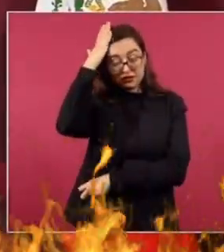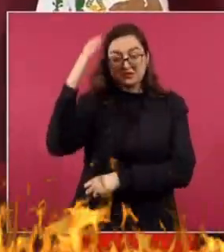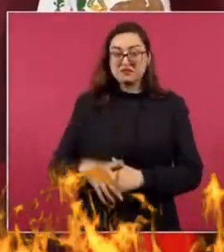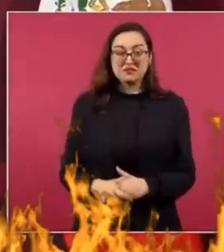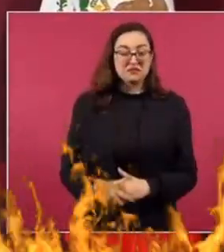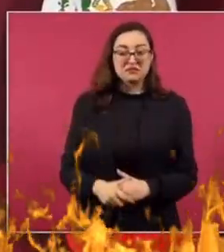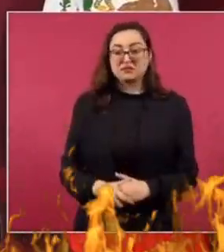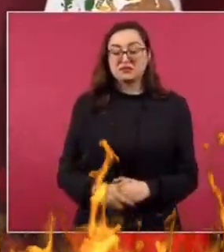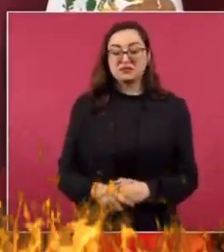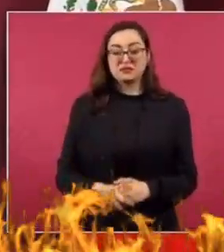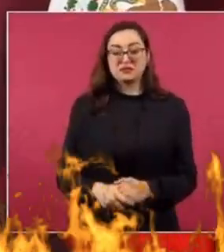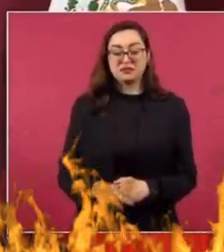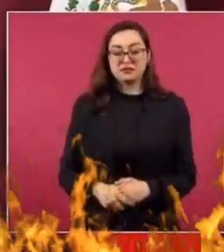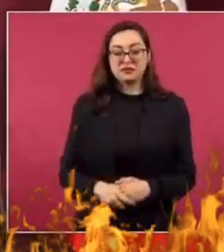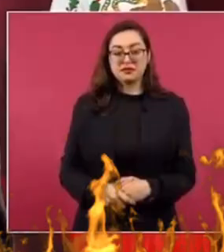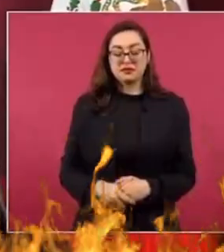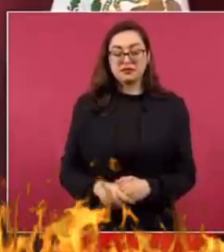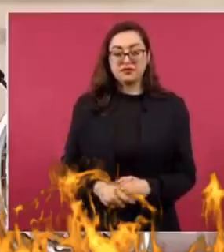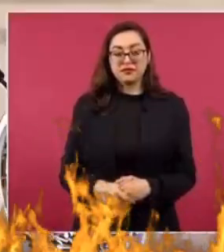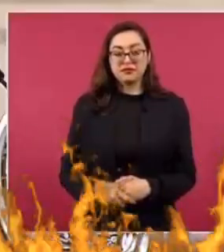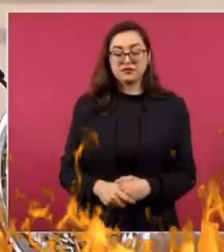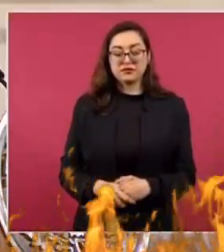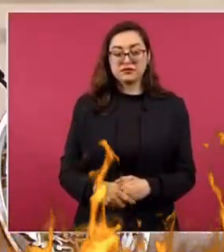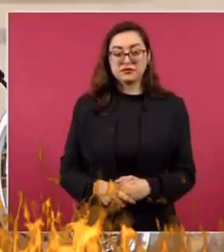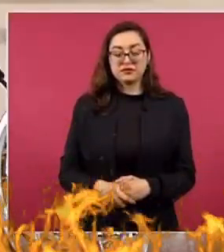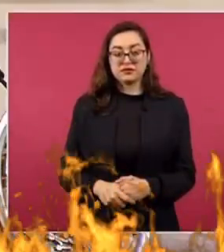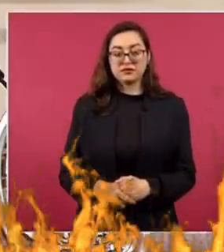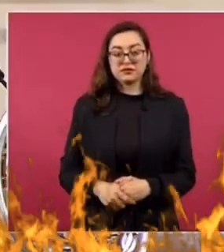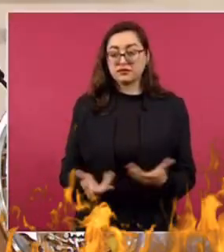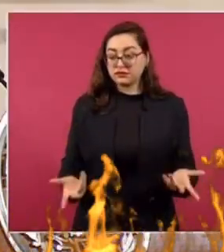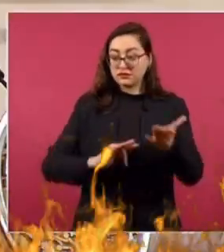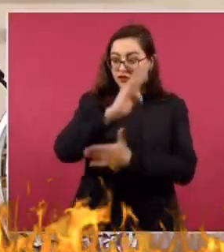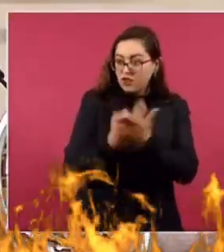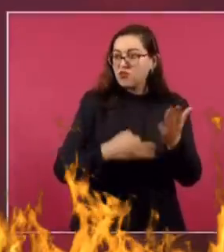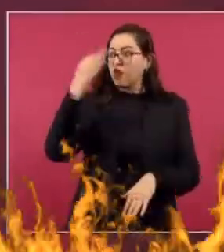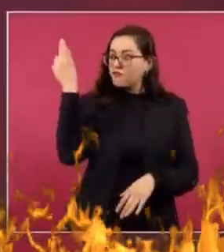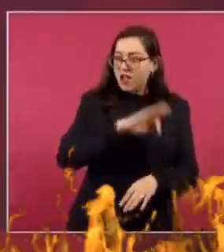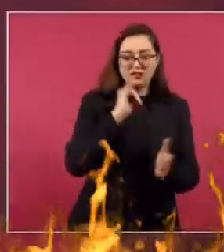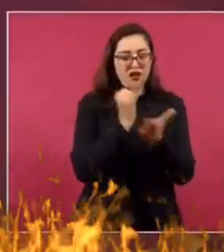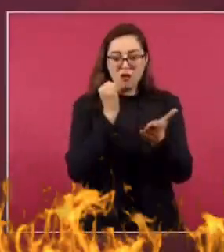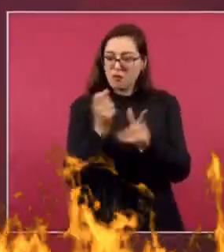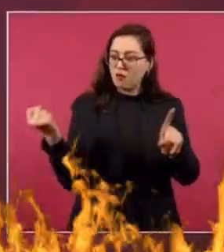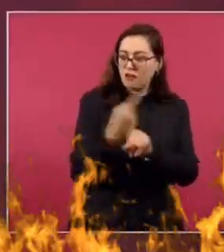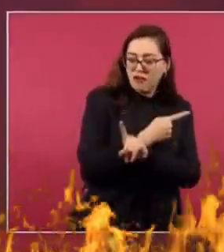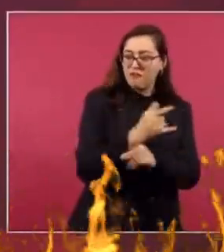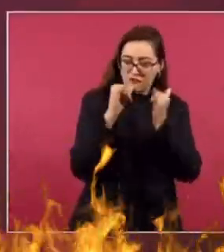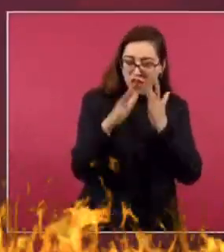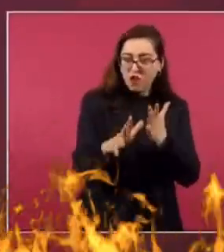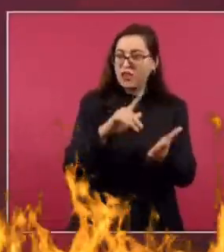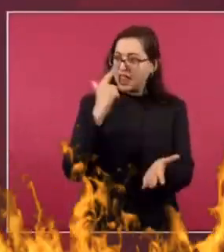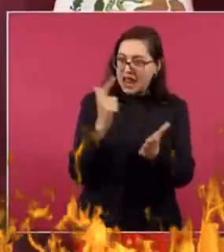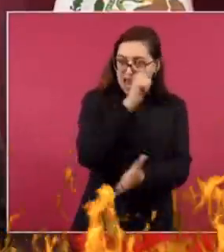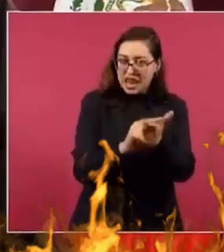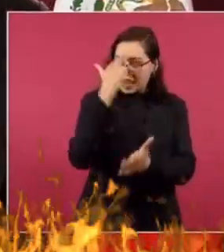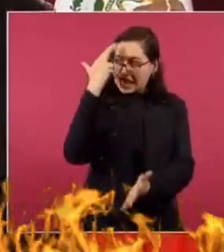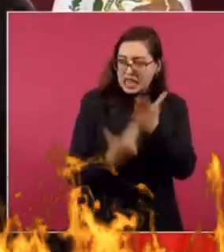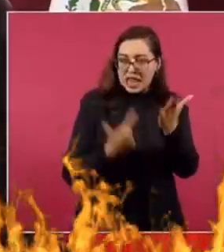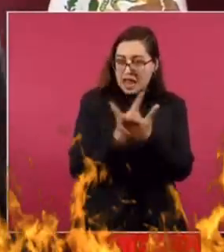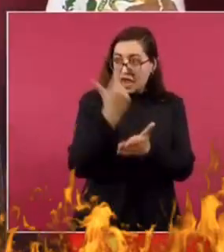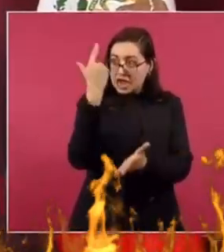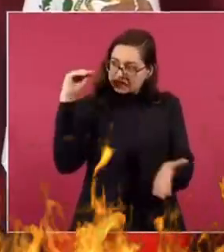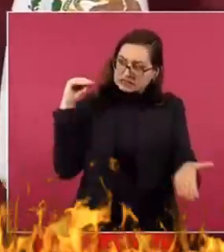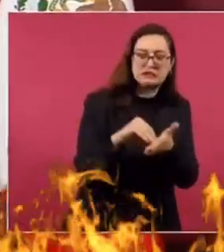regresaron, nos echaron para atrás el que la defraudación fiscal fuese delito grave